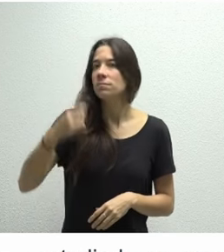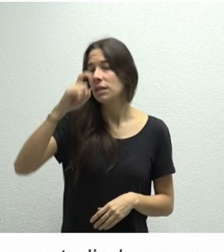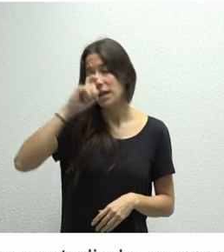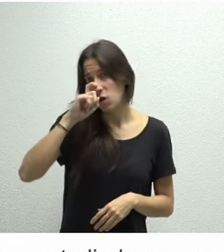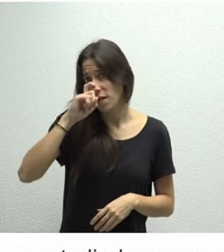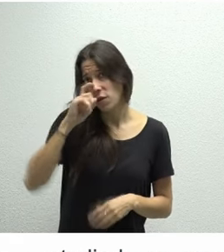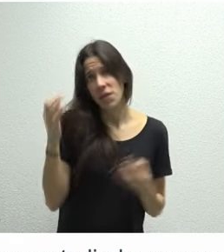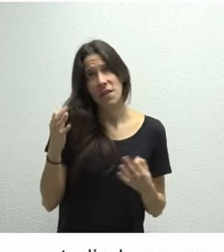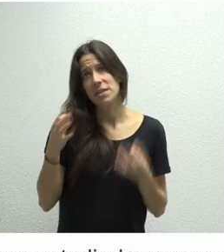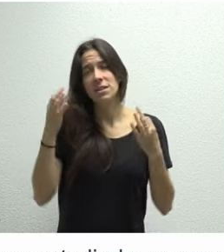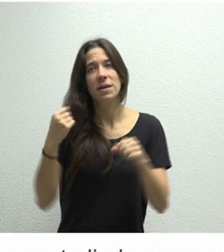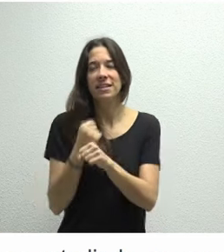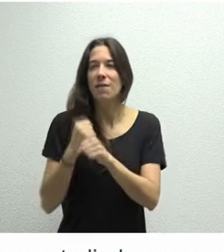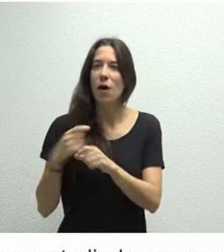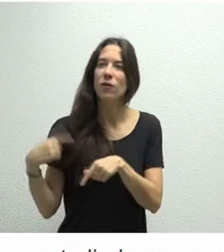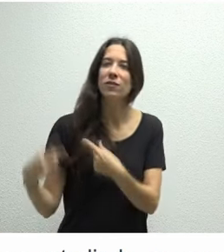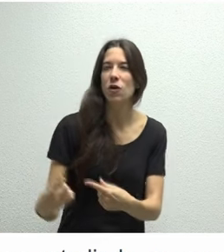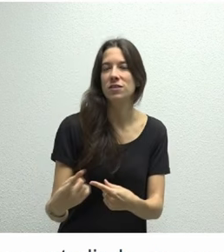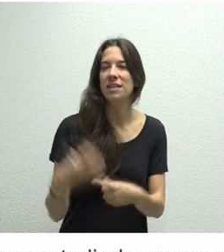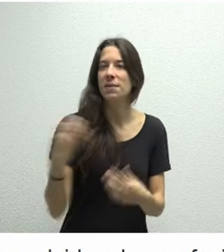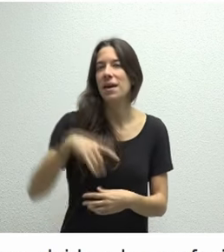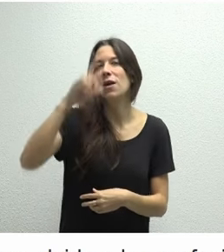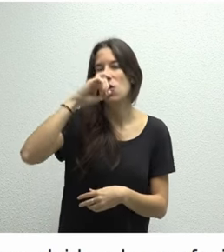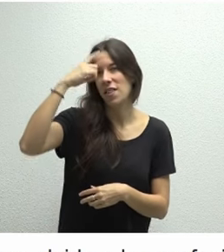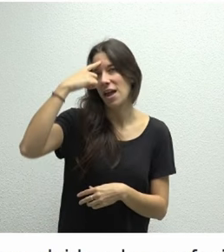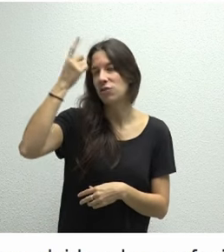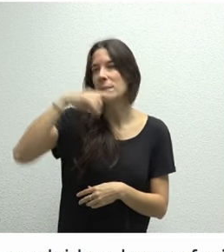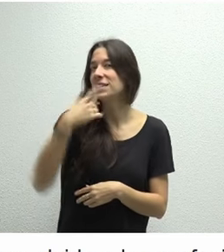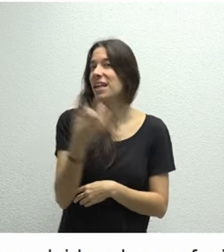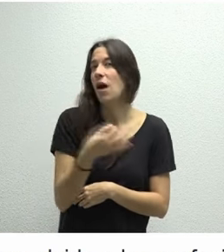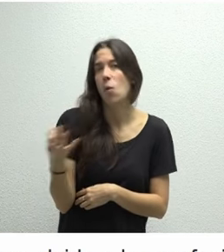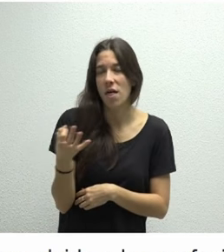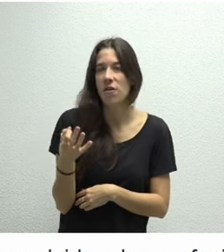del día a día no sería ideal que también lo